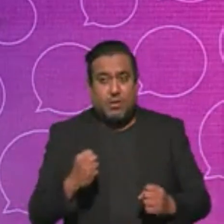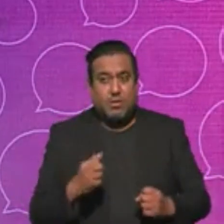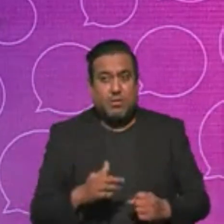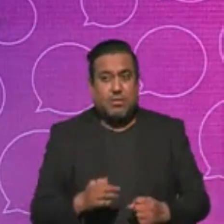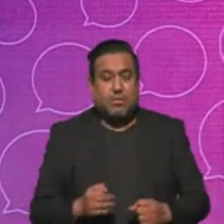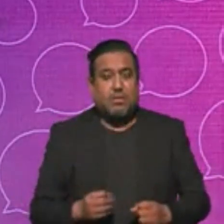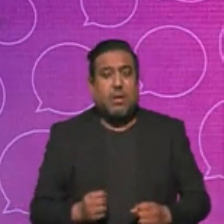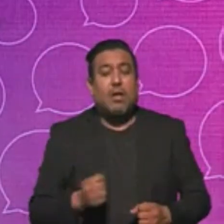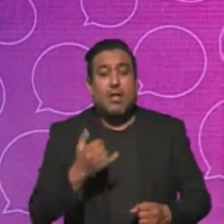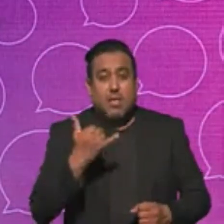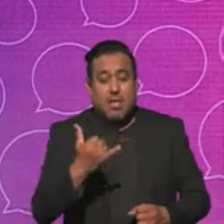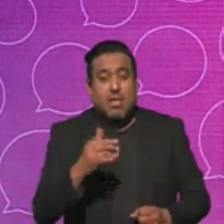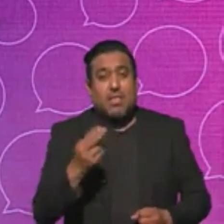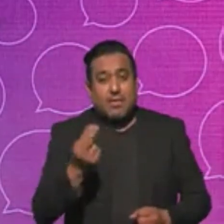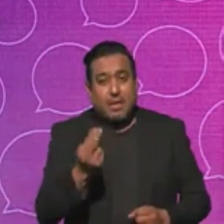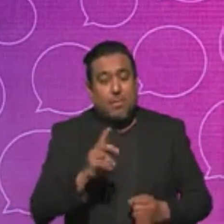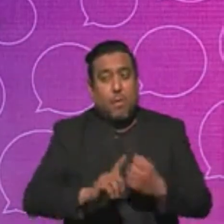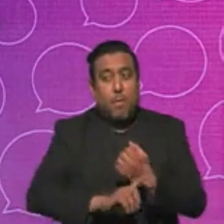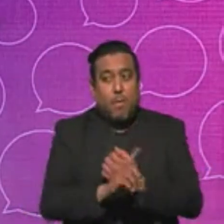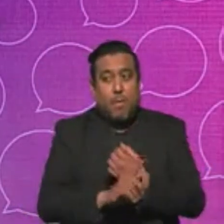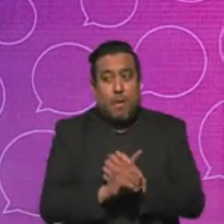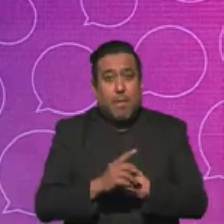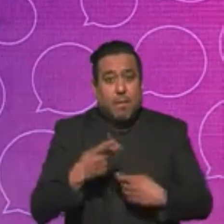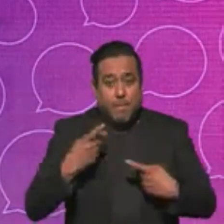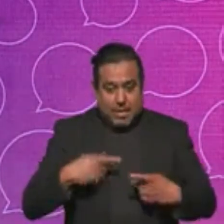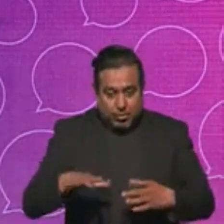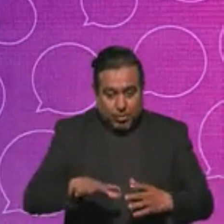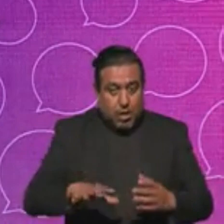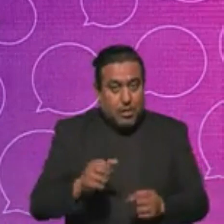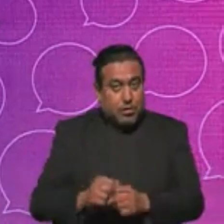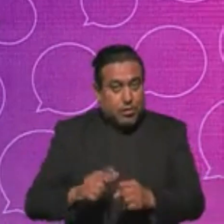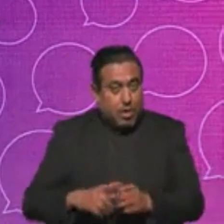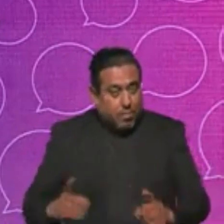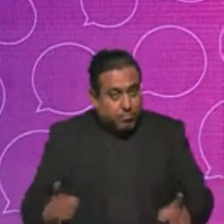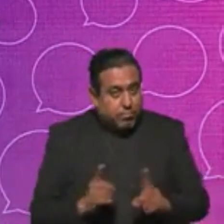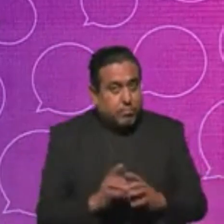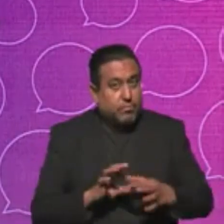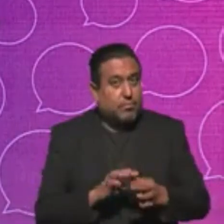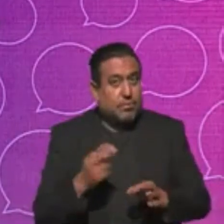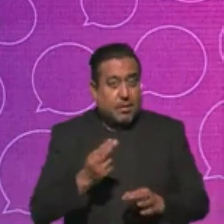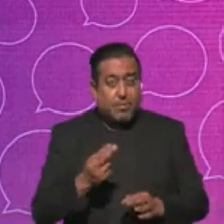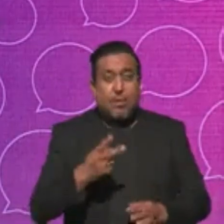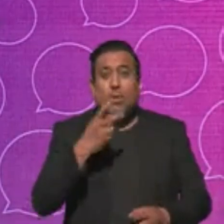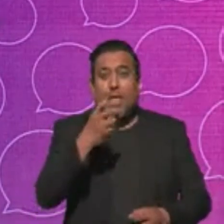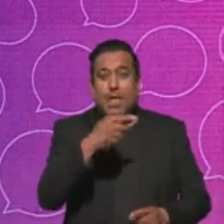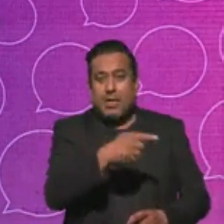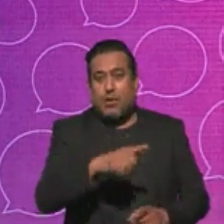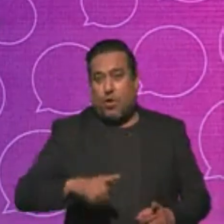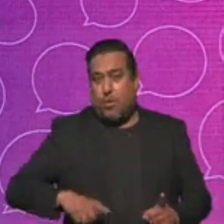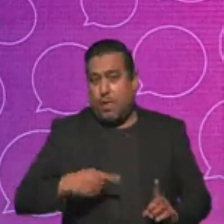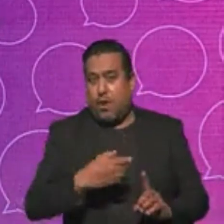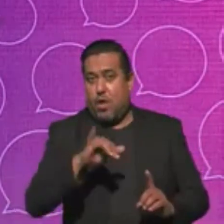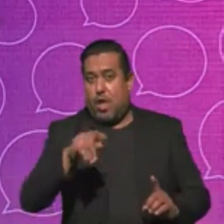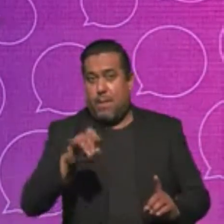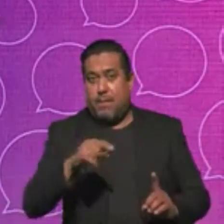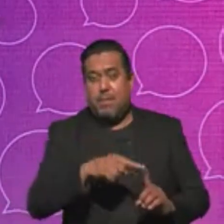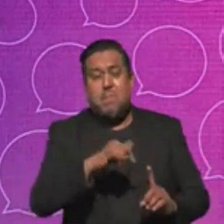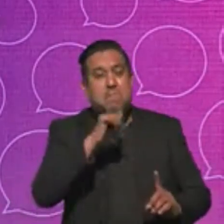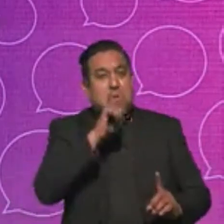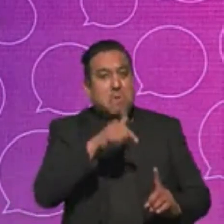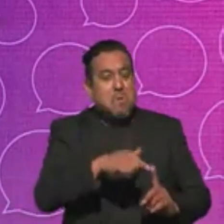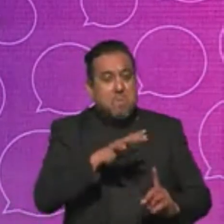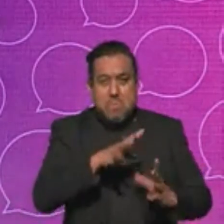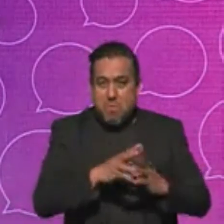la socialización de la problemática con los involucrados algo que este gobierno que representa Javier Mendoza no ha podido